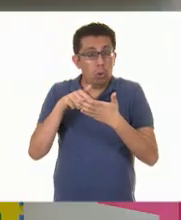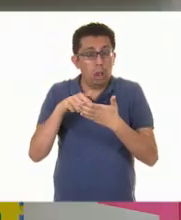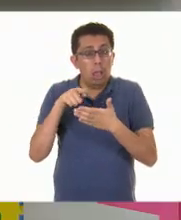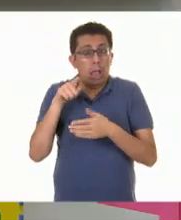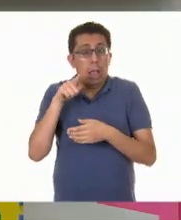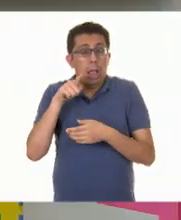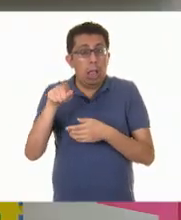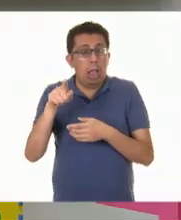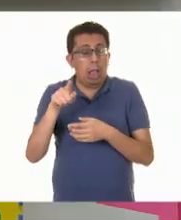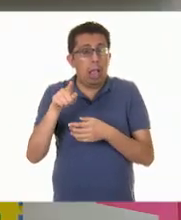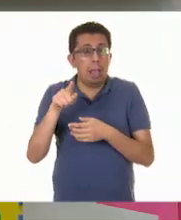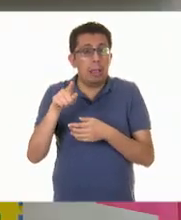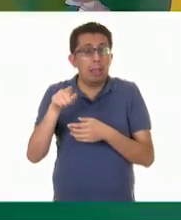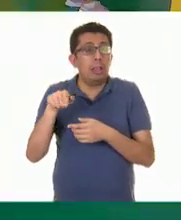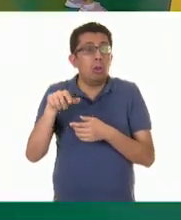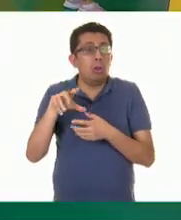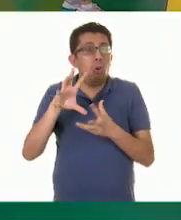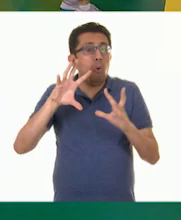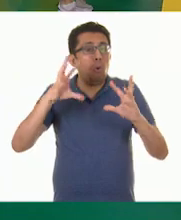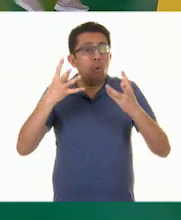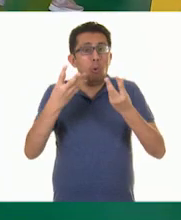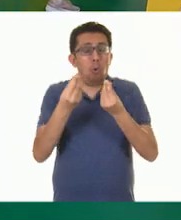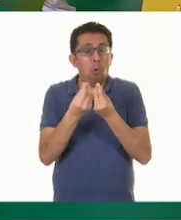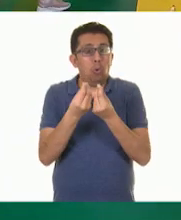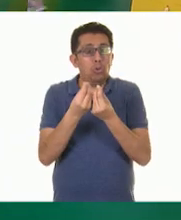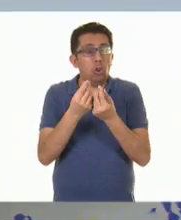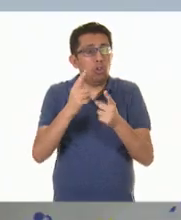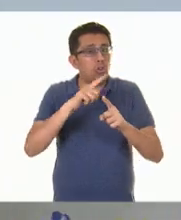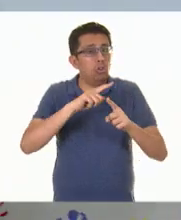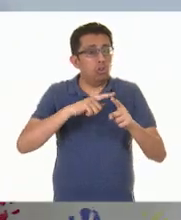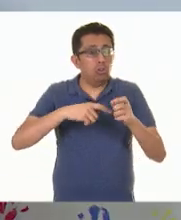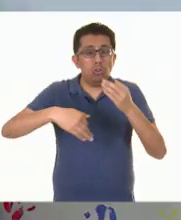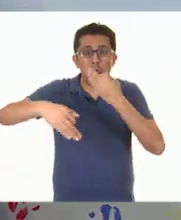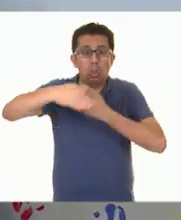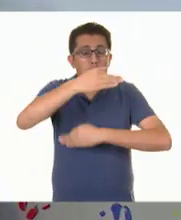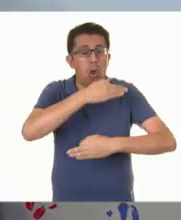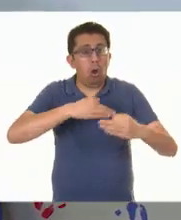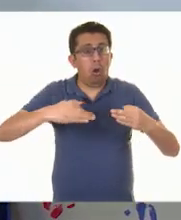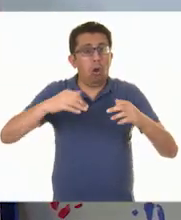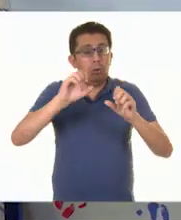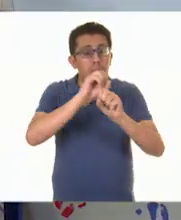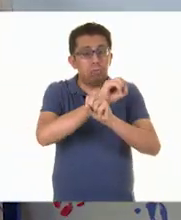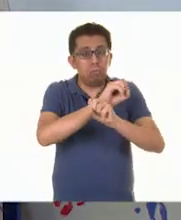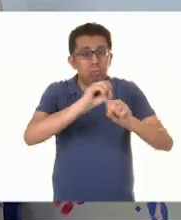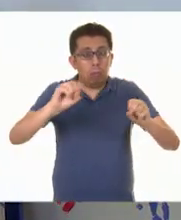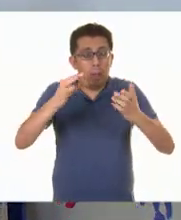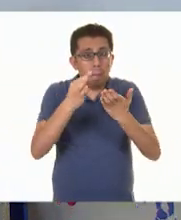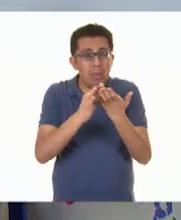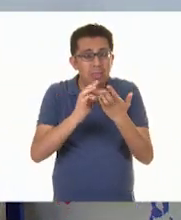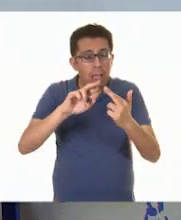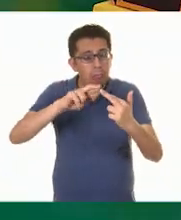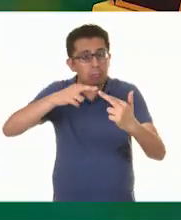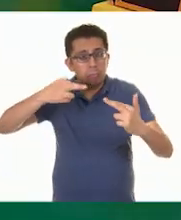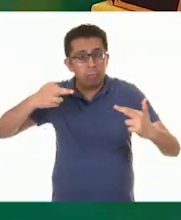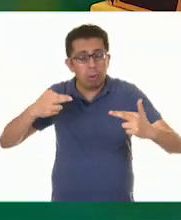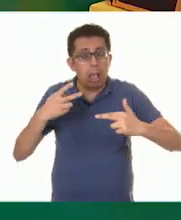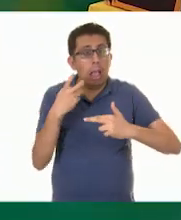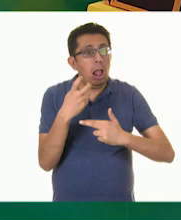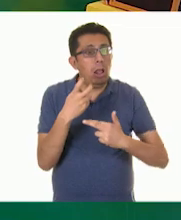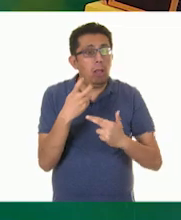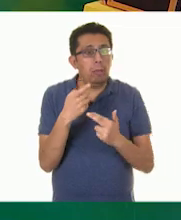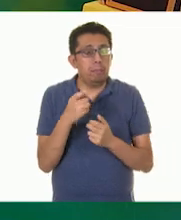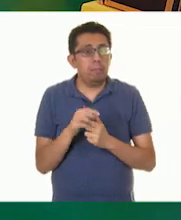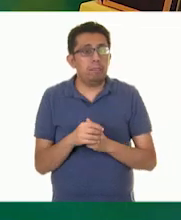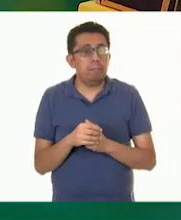los cables de los teléfonos para conectarlos entre sí, porque si nada más está el cable solito, ¿a quién le va a llegar? Tenemos de hecho